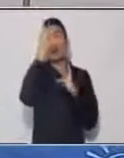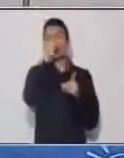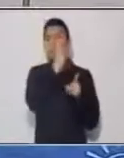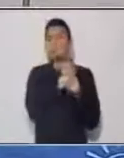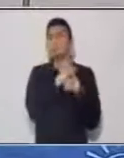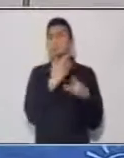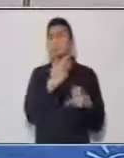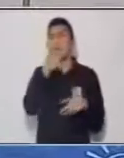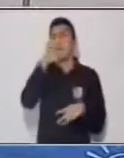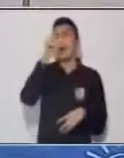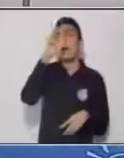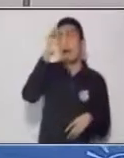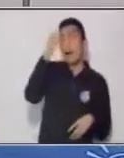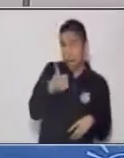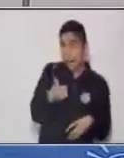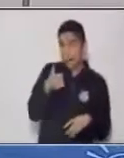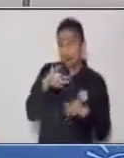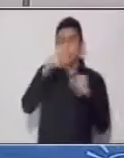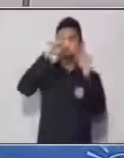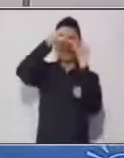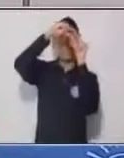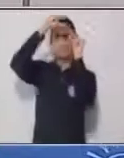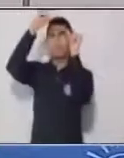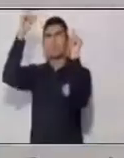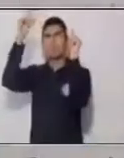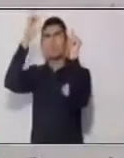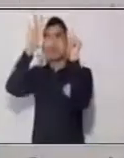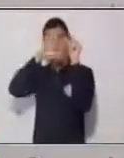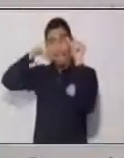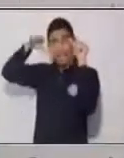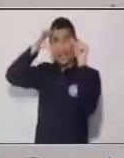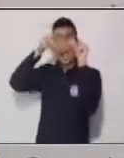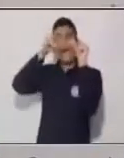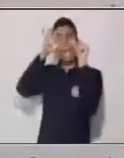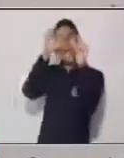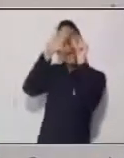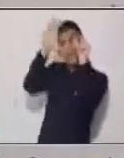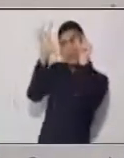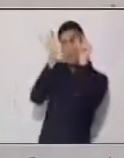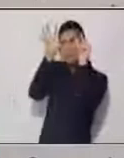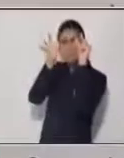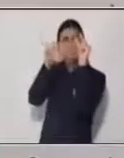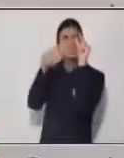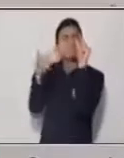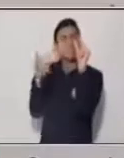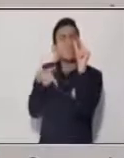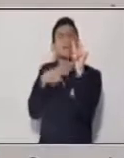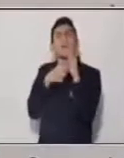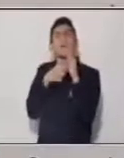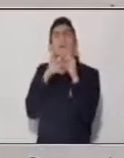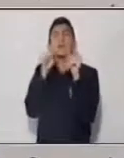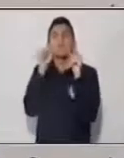que el área bajo la curva de cualquier función no es más,